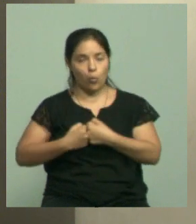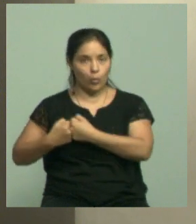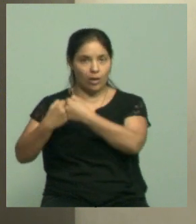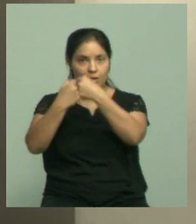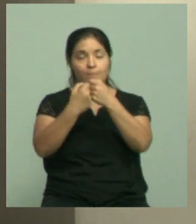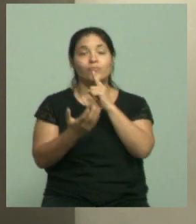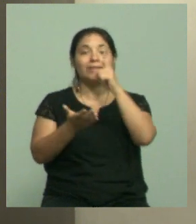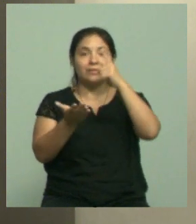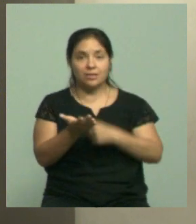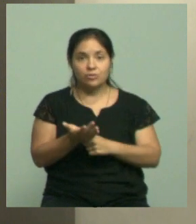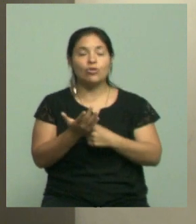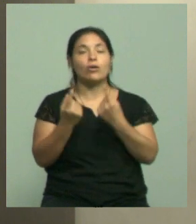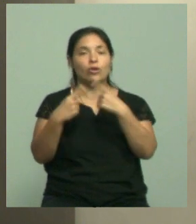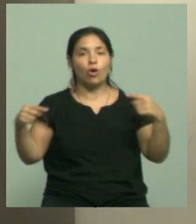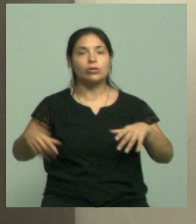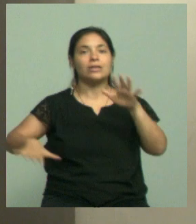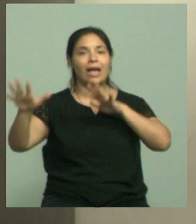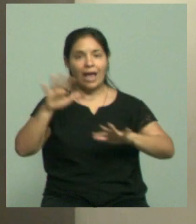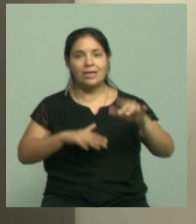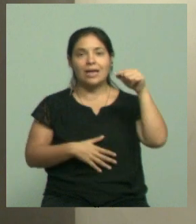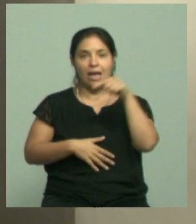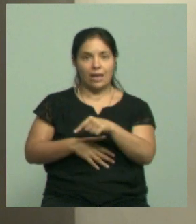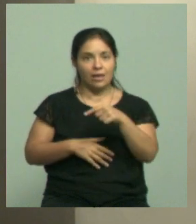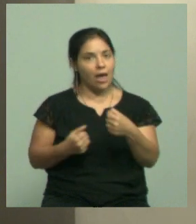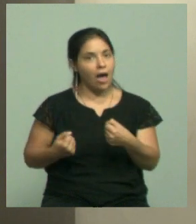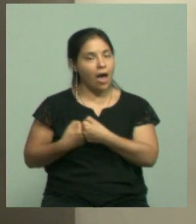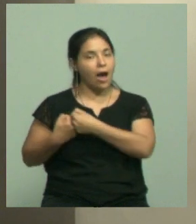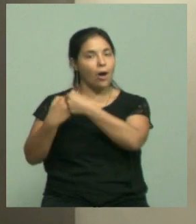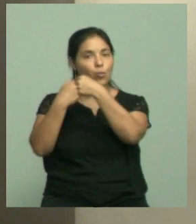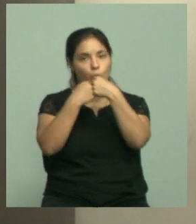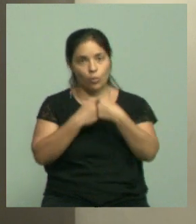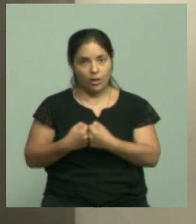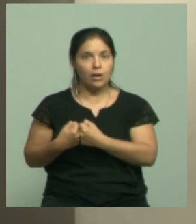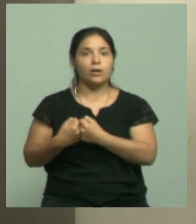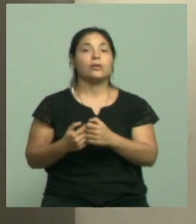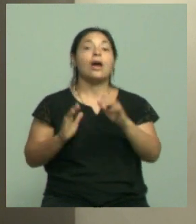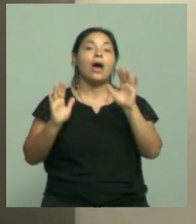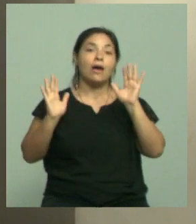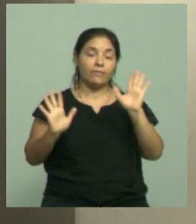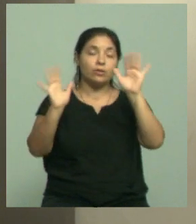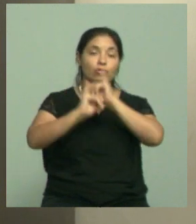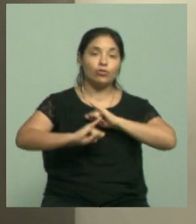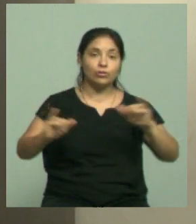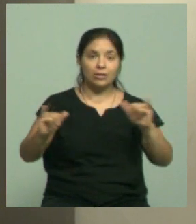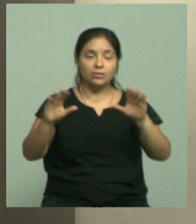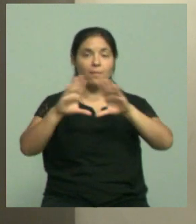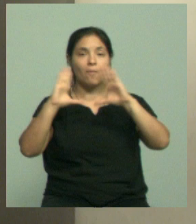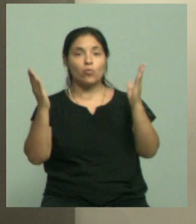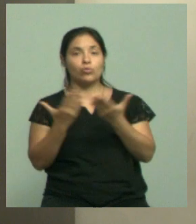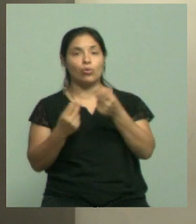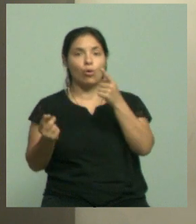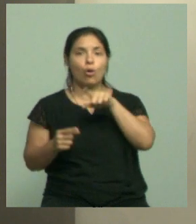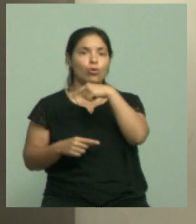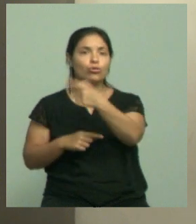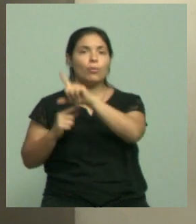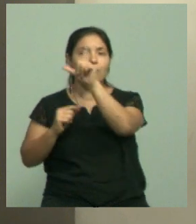toma de decisiones y de las actividades que se despliegan. Así que hay que ver cómo es que esta noticia tomada por el resto de otros países que tienen